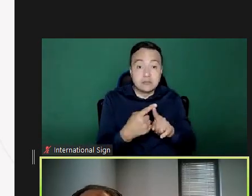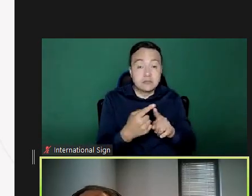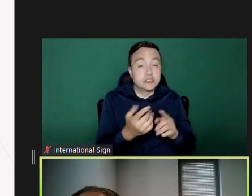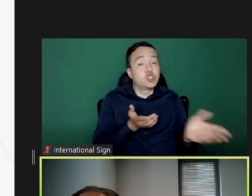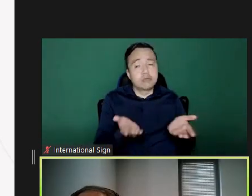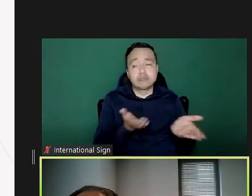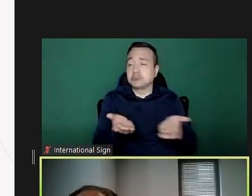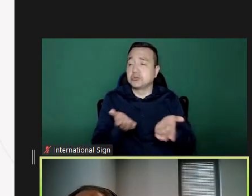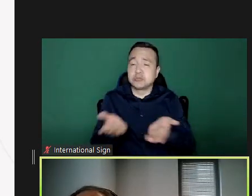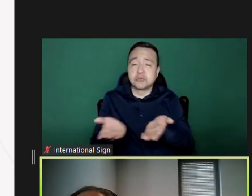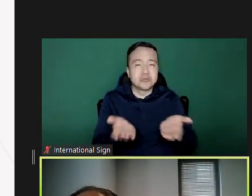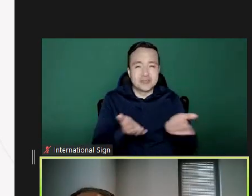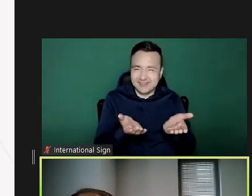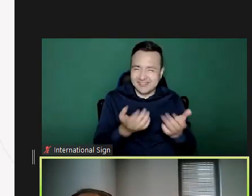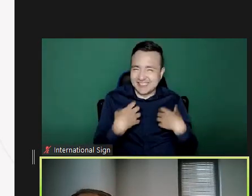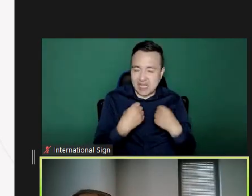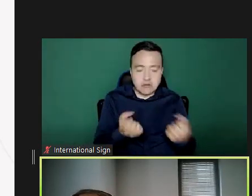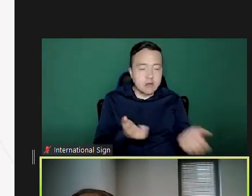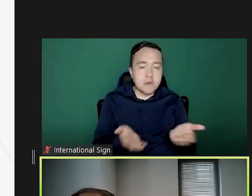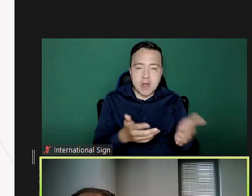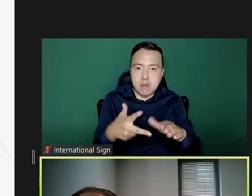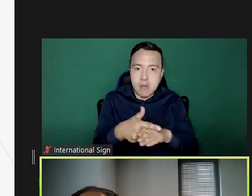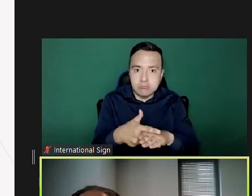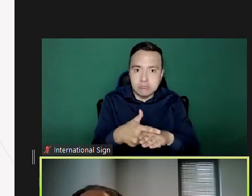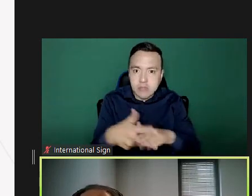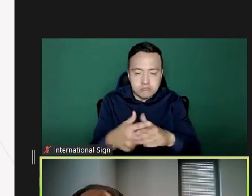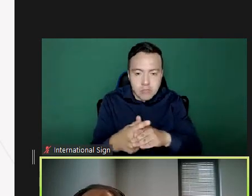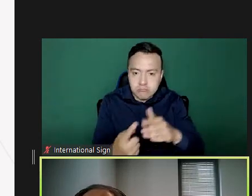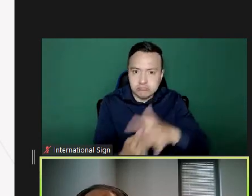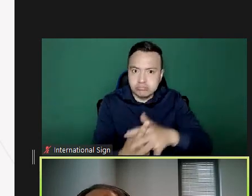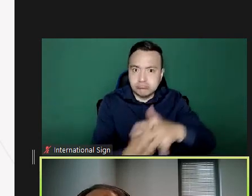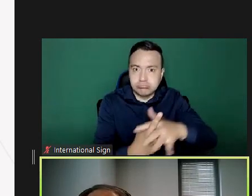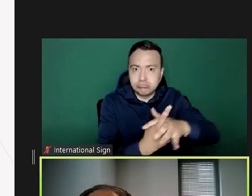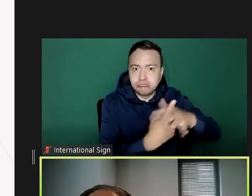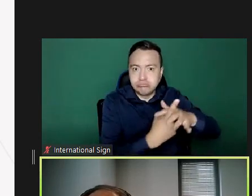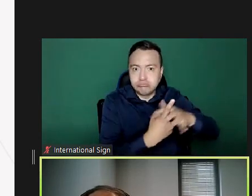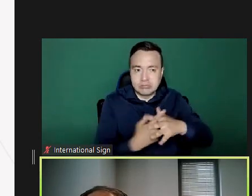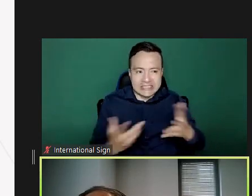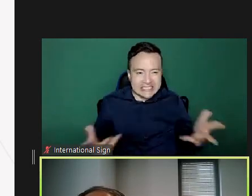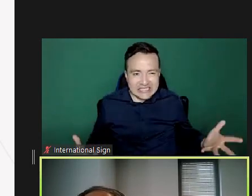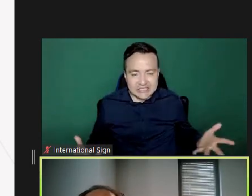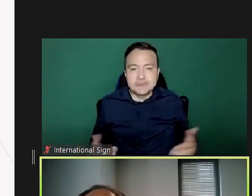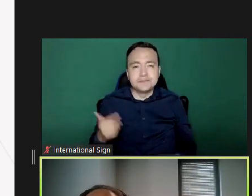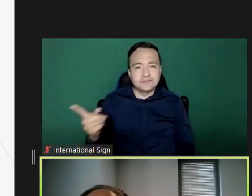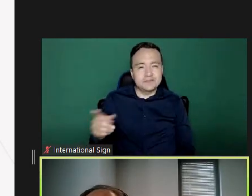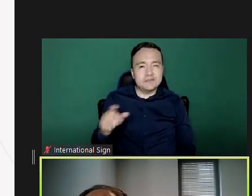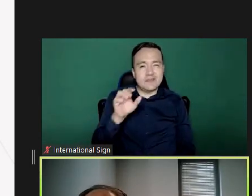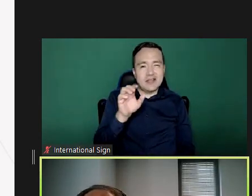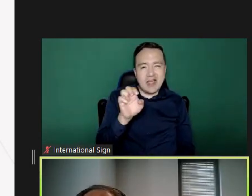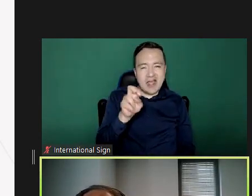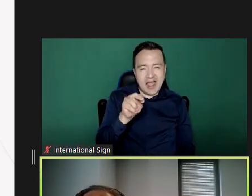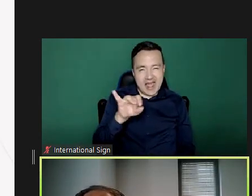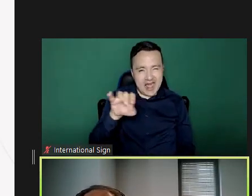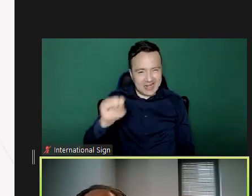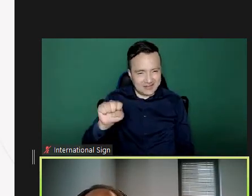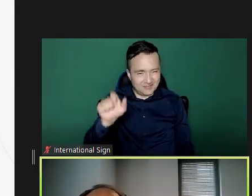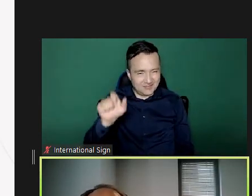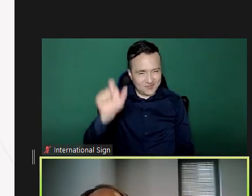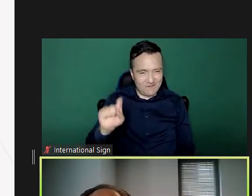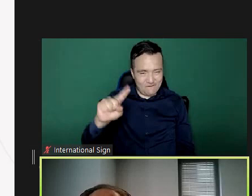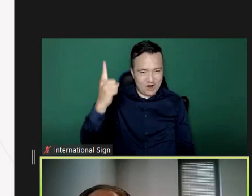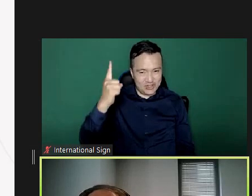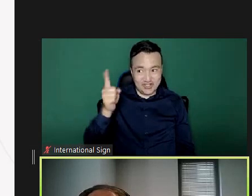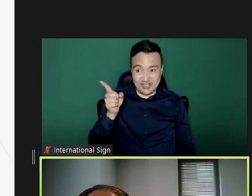viendo evidencia cada vez mayor y el doctor Ennis ya habló de 20 países en la región que dicen que hubo